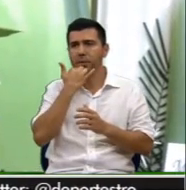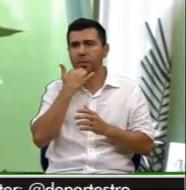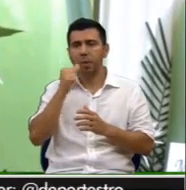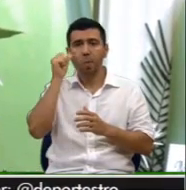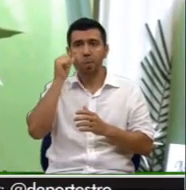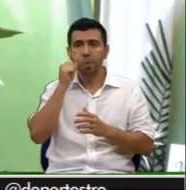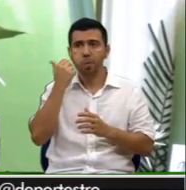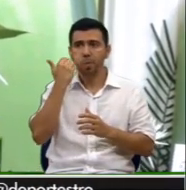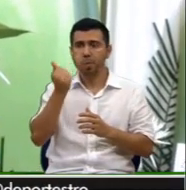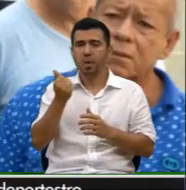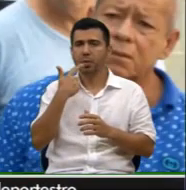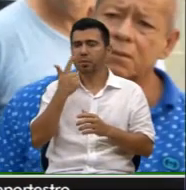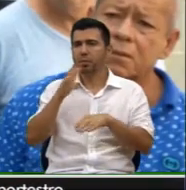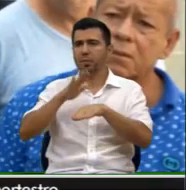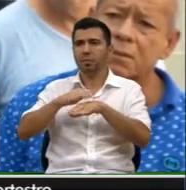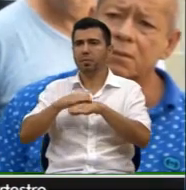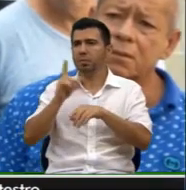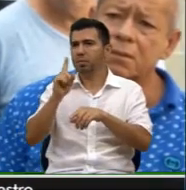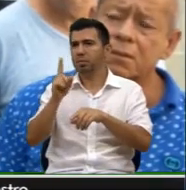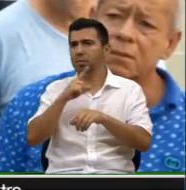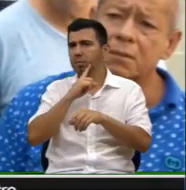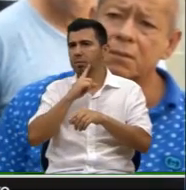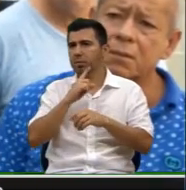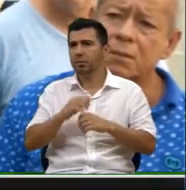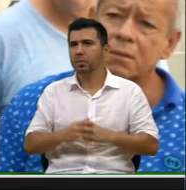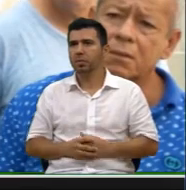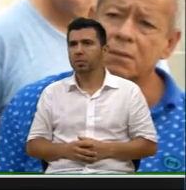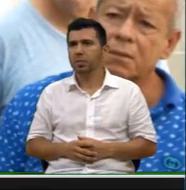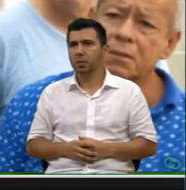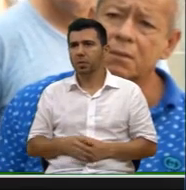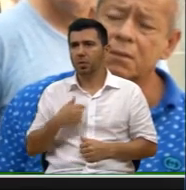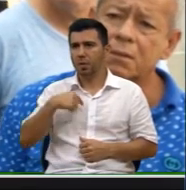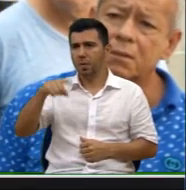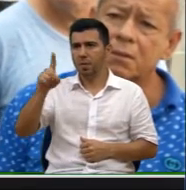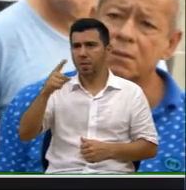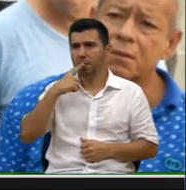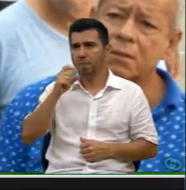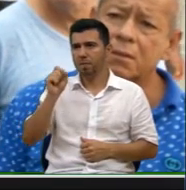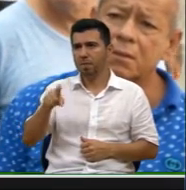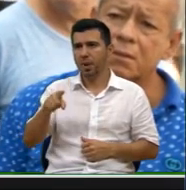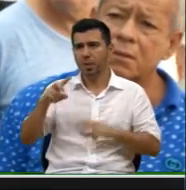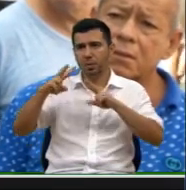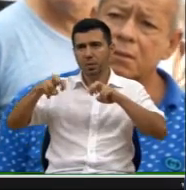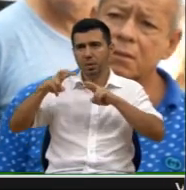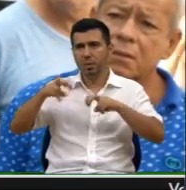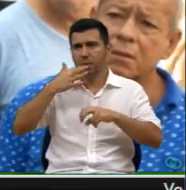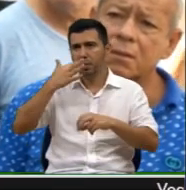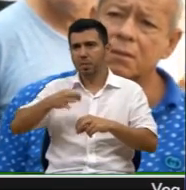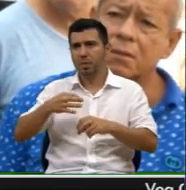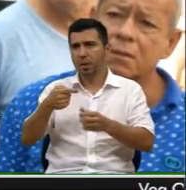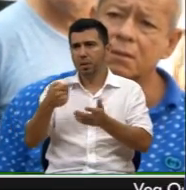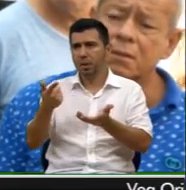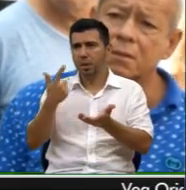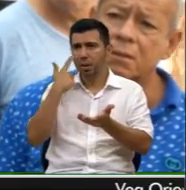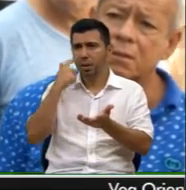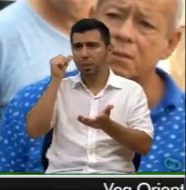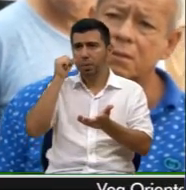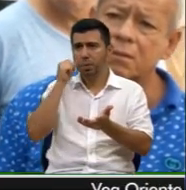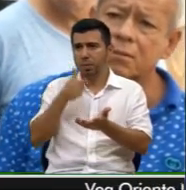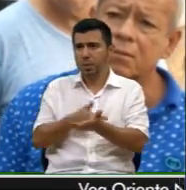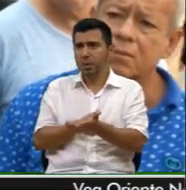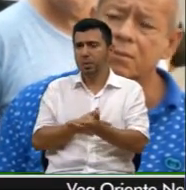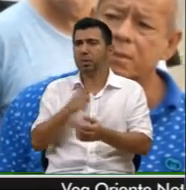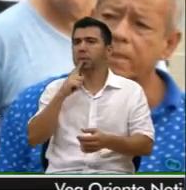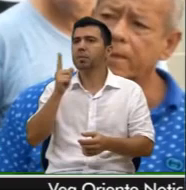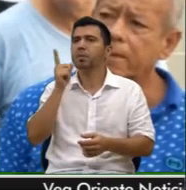estado de embarazo ayer el dictamen Sí yo pregunté le pedí el favor de que me averiguara si era verdad o no Porque para mí sería otro dolor son